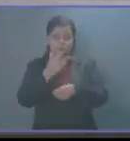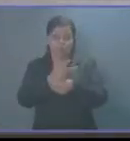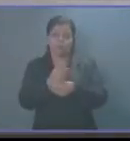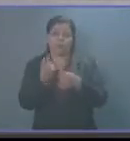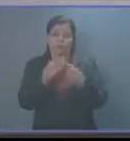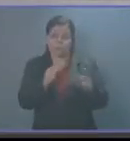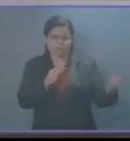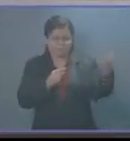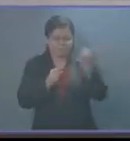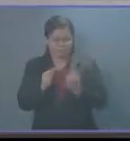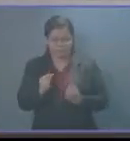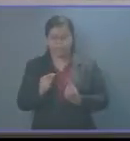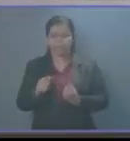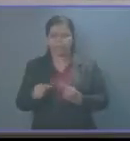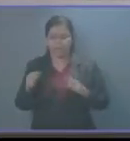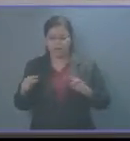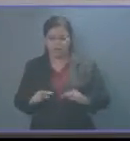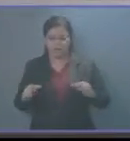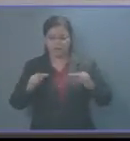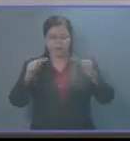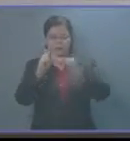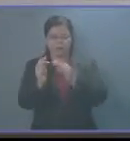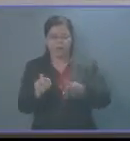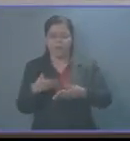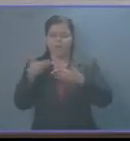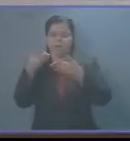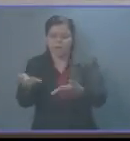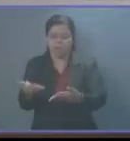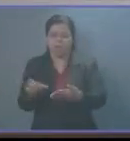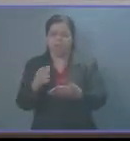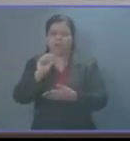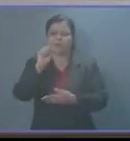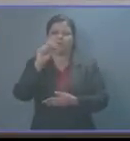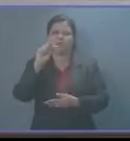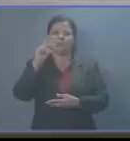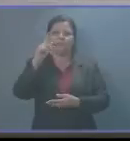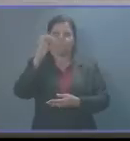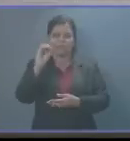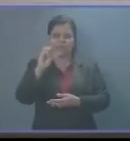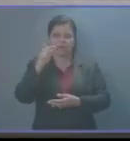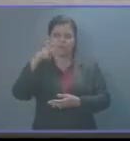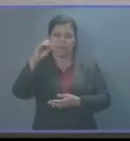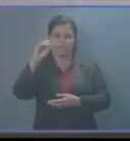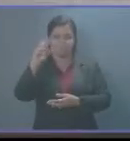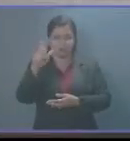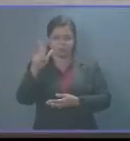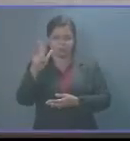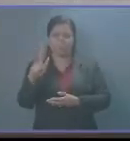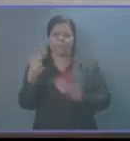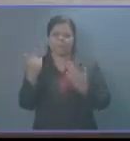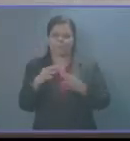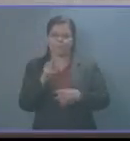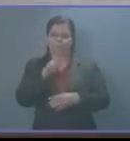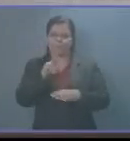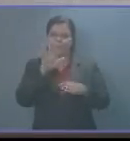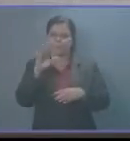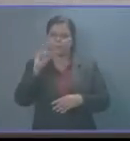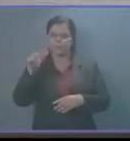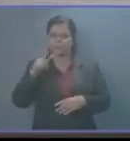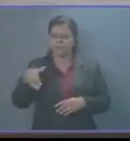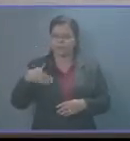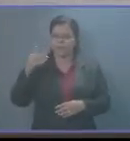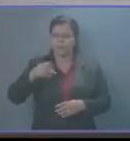la población de Chalchuapa el patrono Santiago Apóstol, específicamente el 25